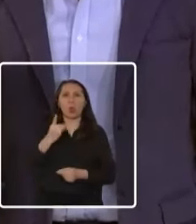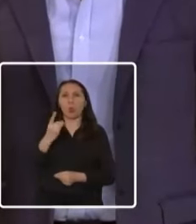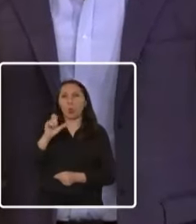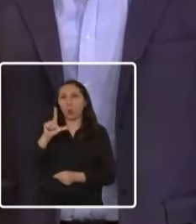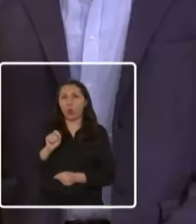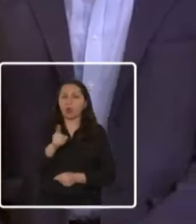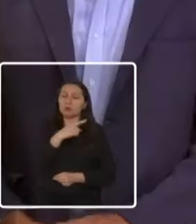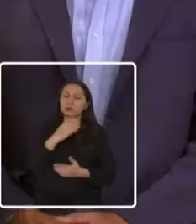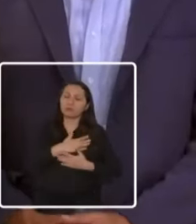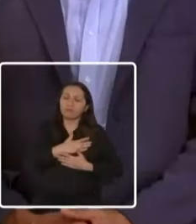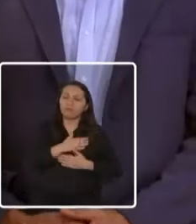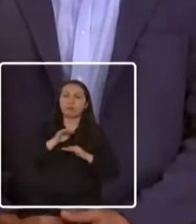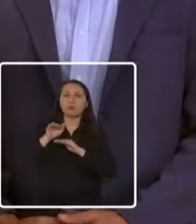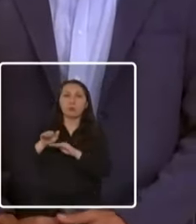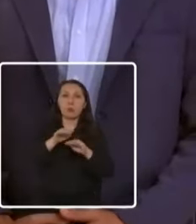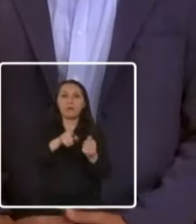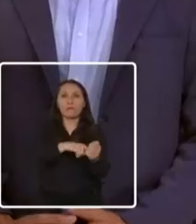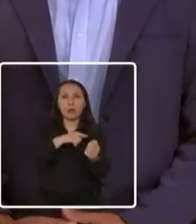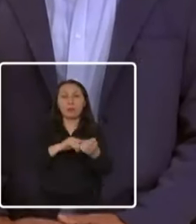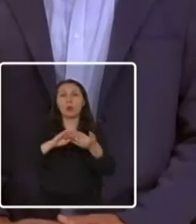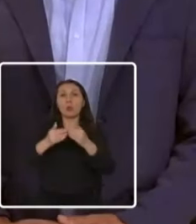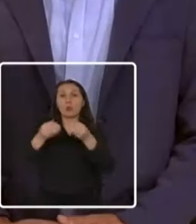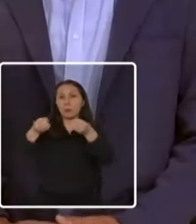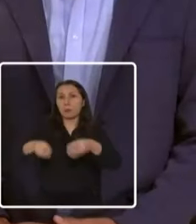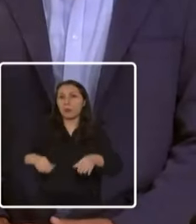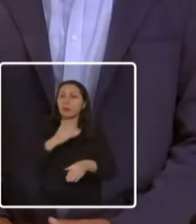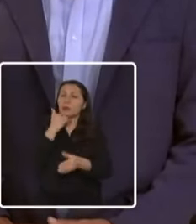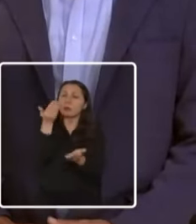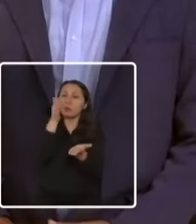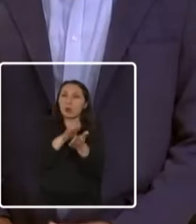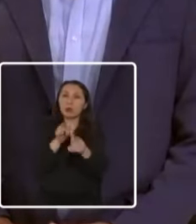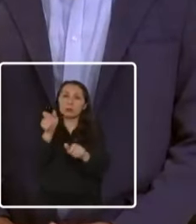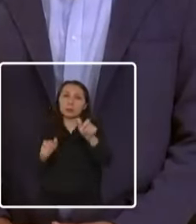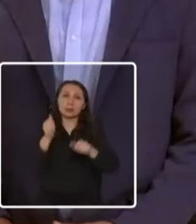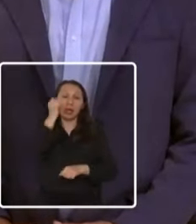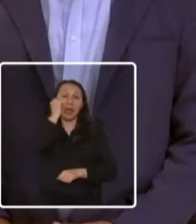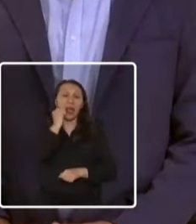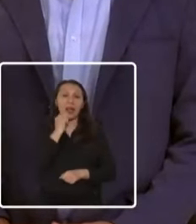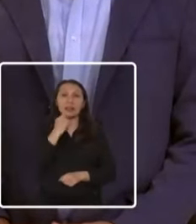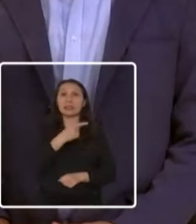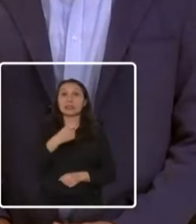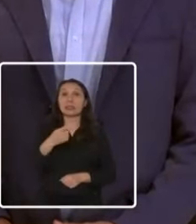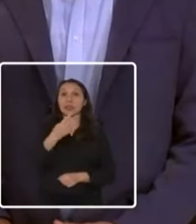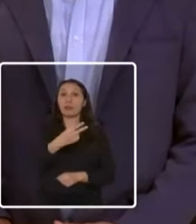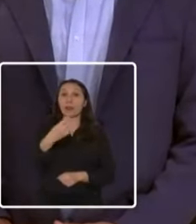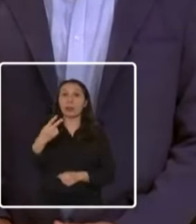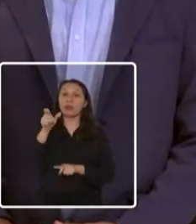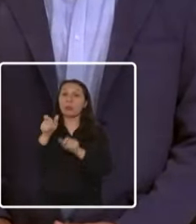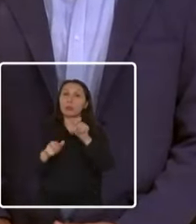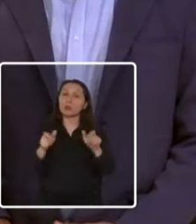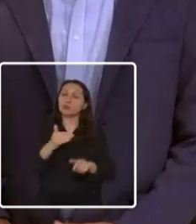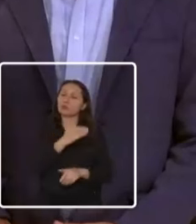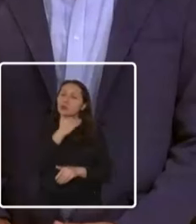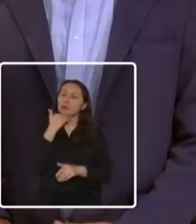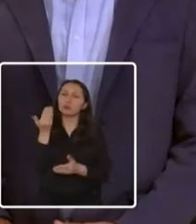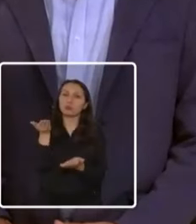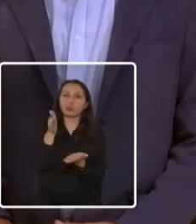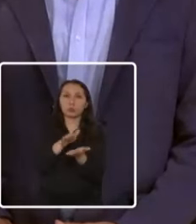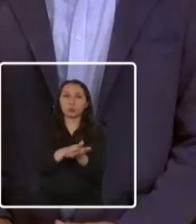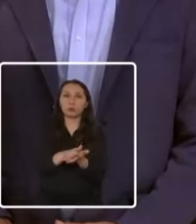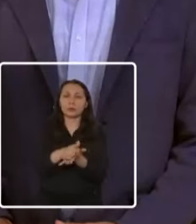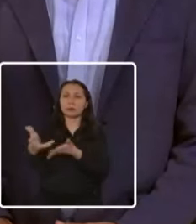nuestras condolencias a todas aquellas familias y comunidades que han perdido a sus seres queridos. Son 122 personas que perdieron la vida